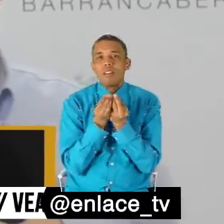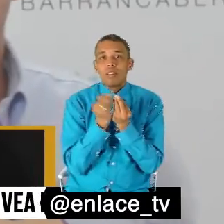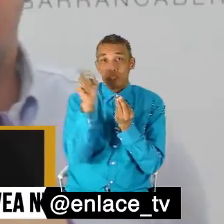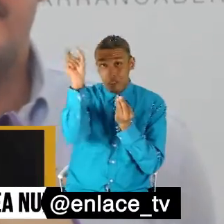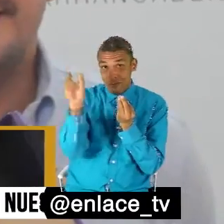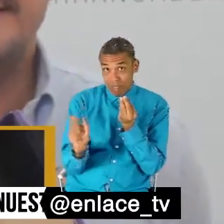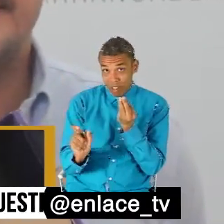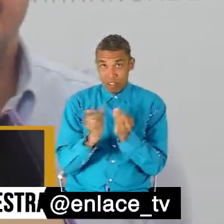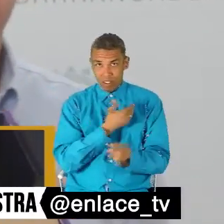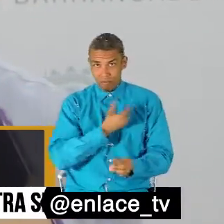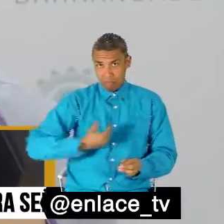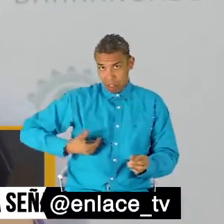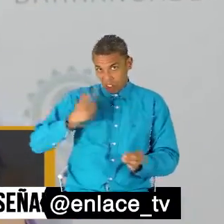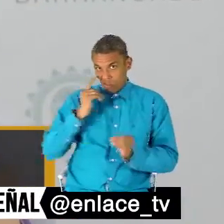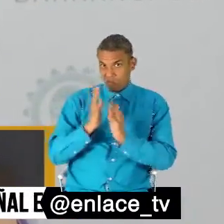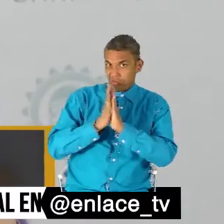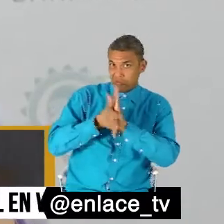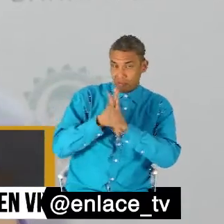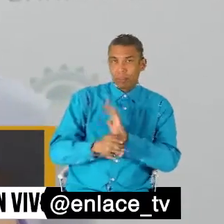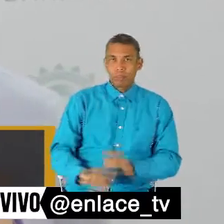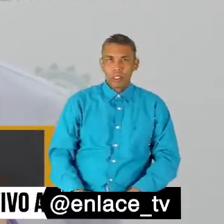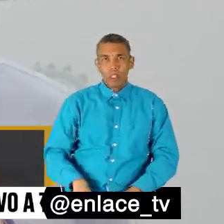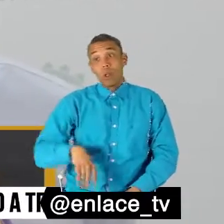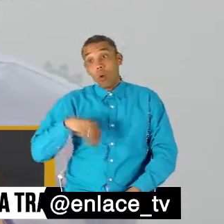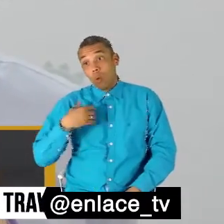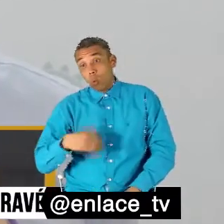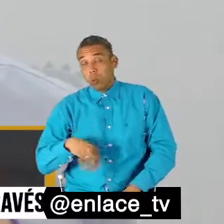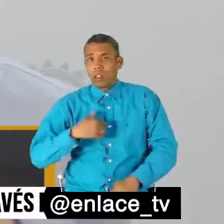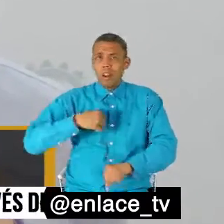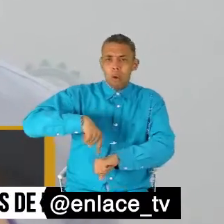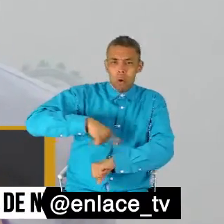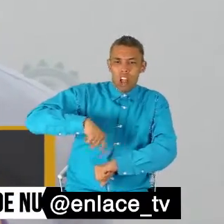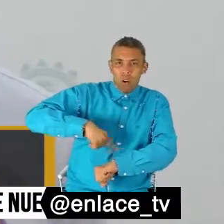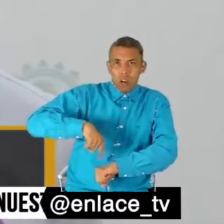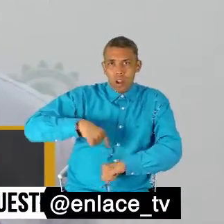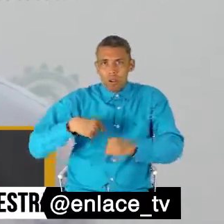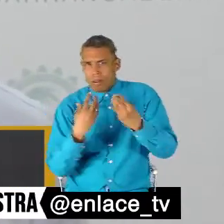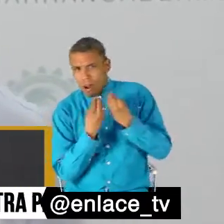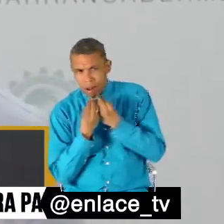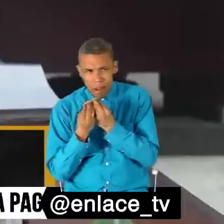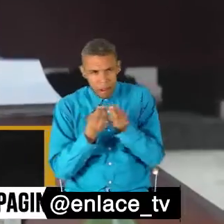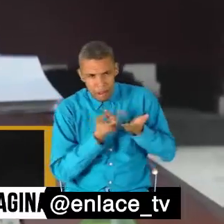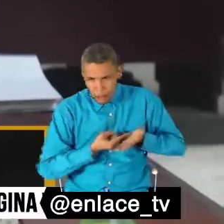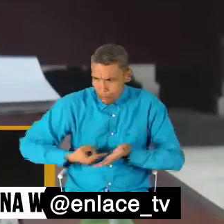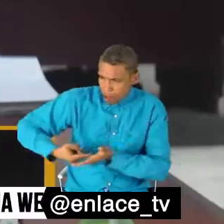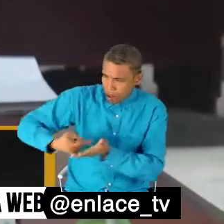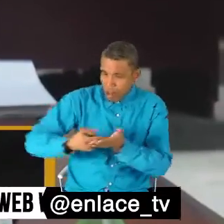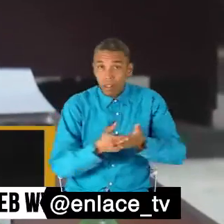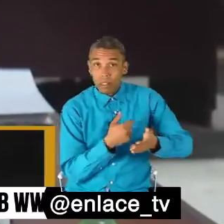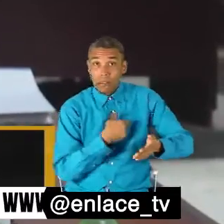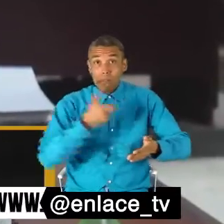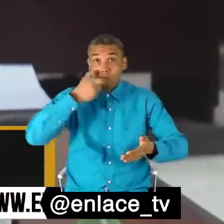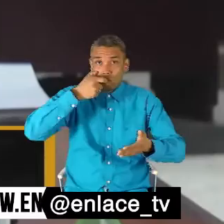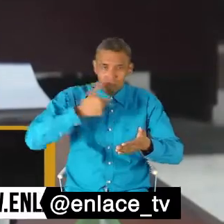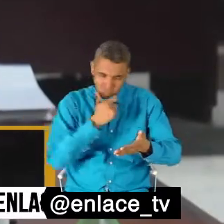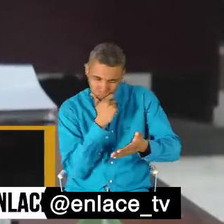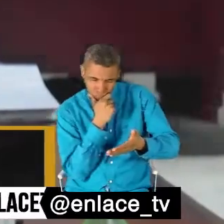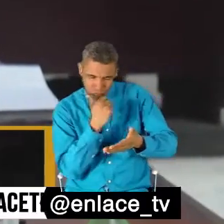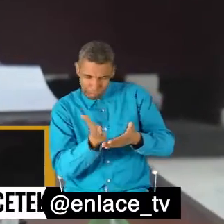después de una jornada extensa, pero pues muy productiva, damos finalmente aprobación al proyecto de